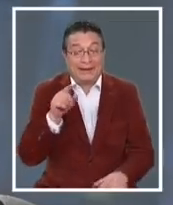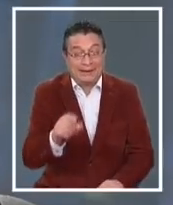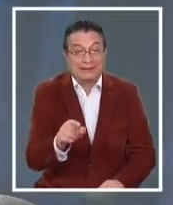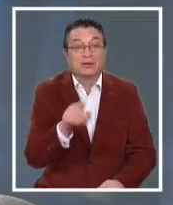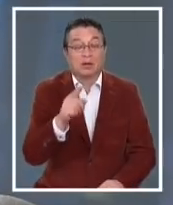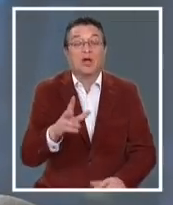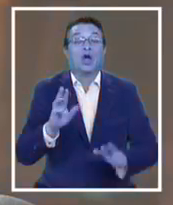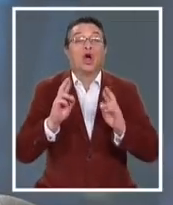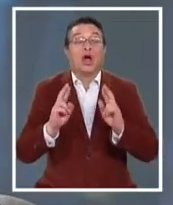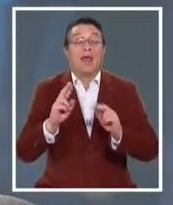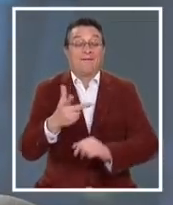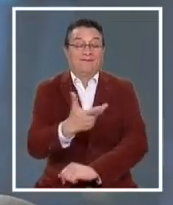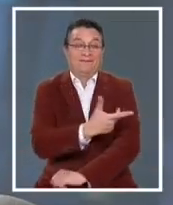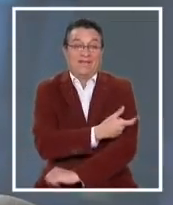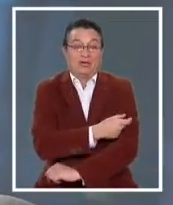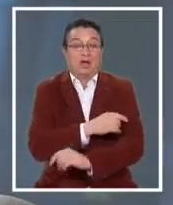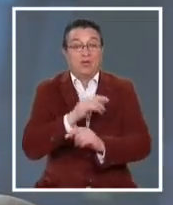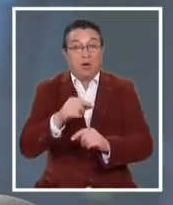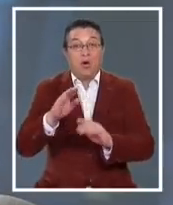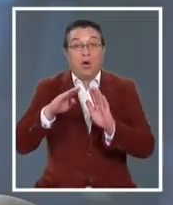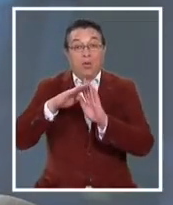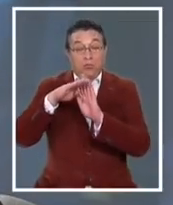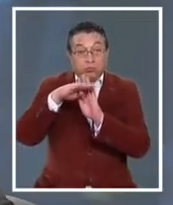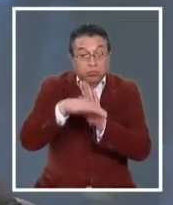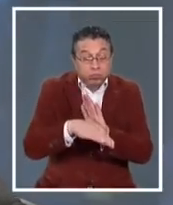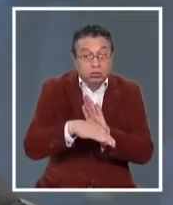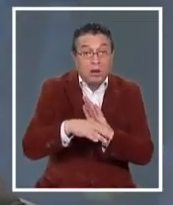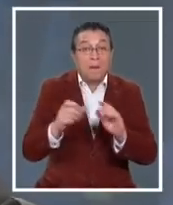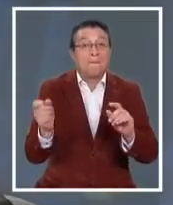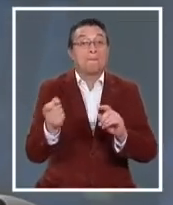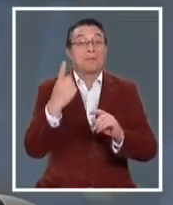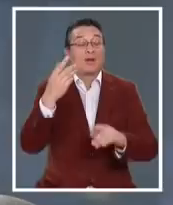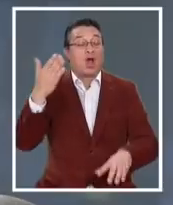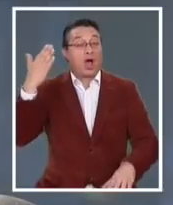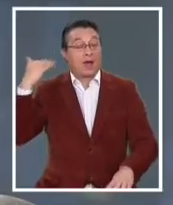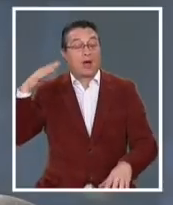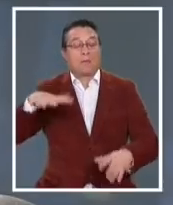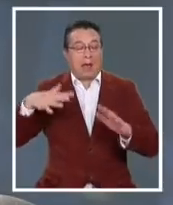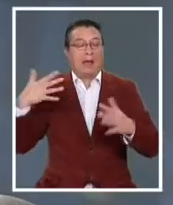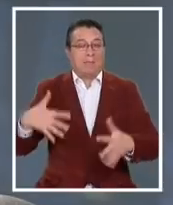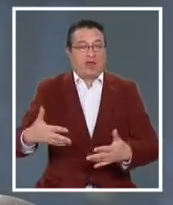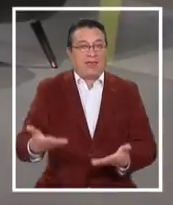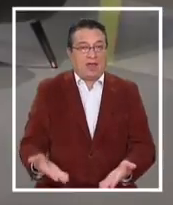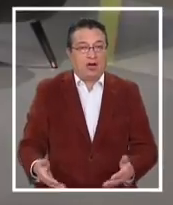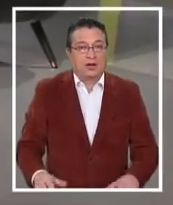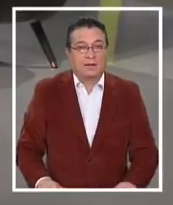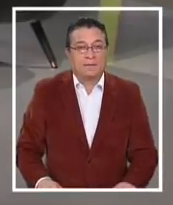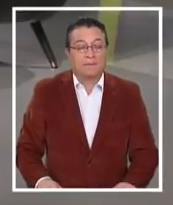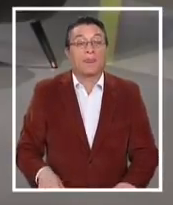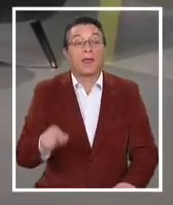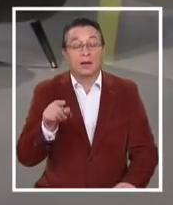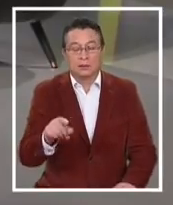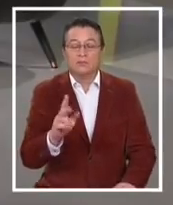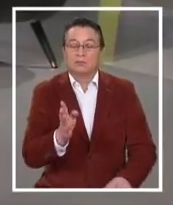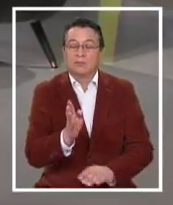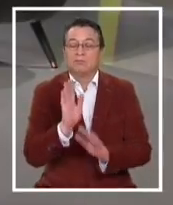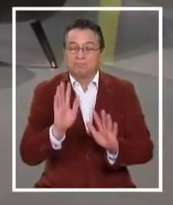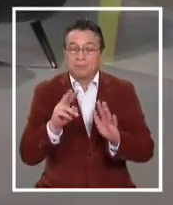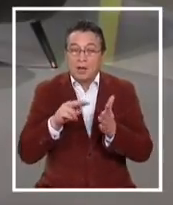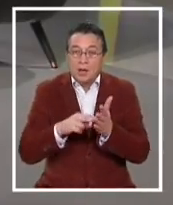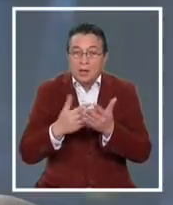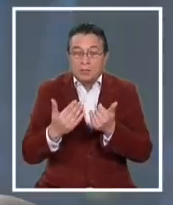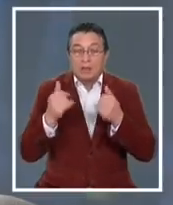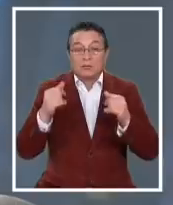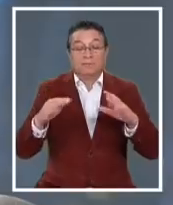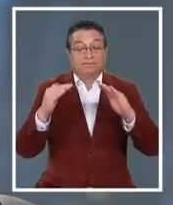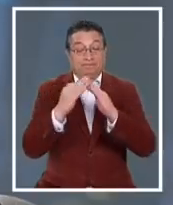esperanza de que la vacuna aparece, porque la caída que hemos visto es mayor a la primera ola y es significativa. Tenemos la esperanza del efecto